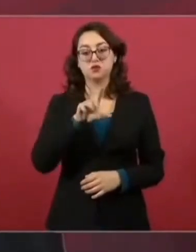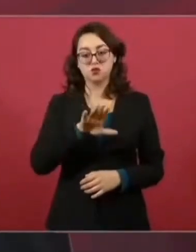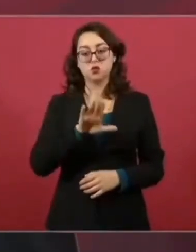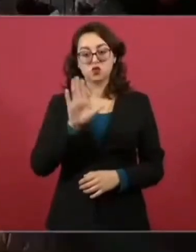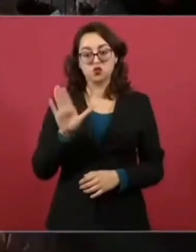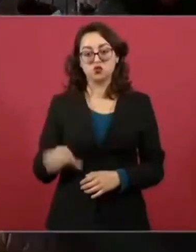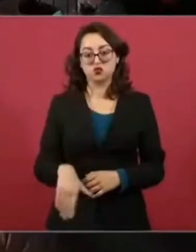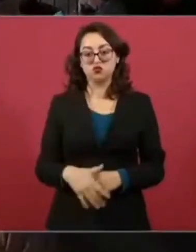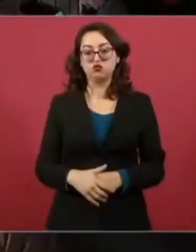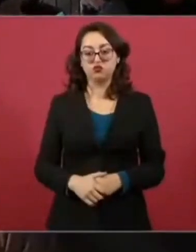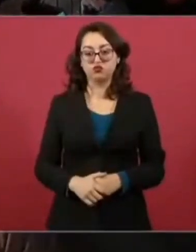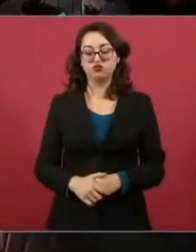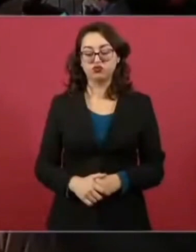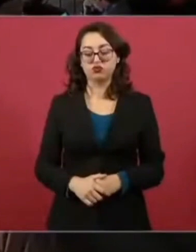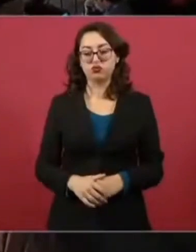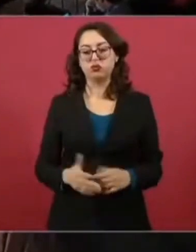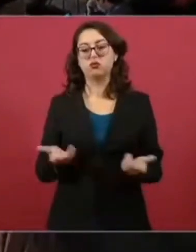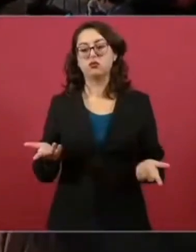poblano,